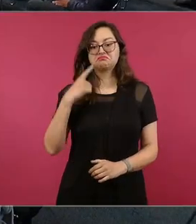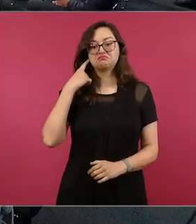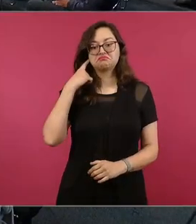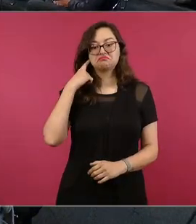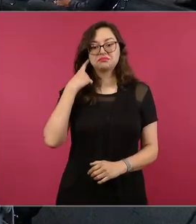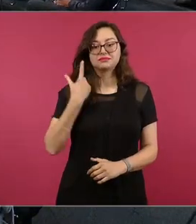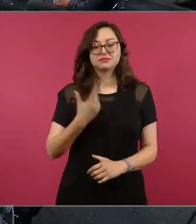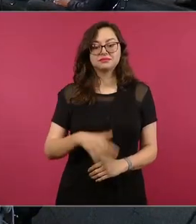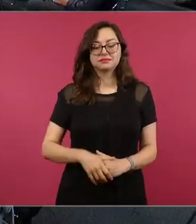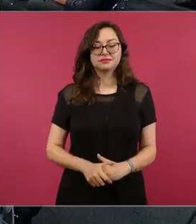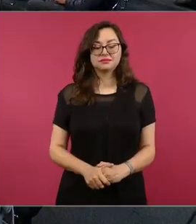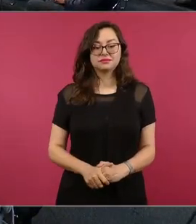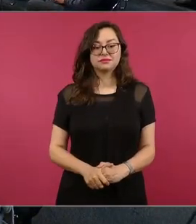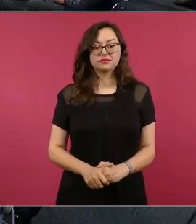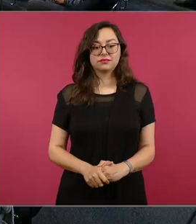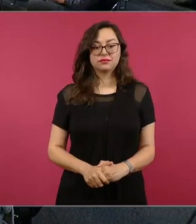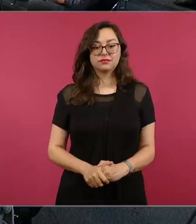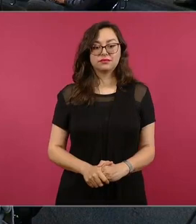pero no